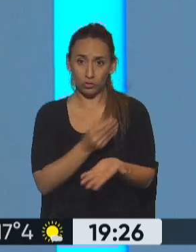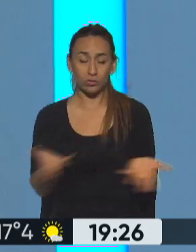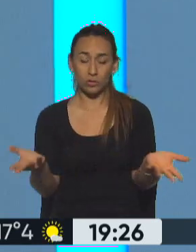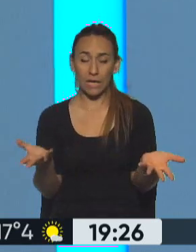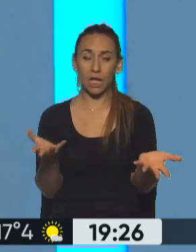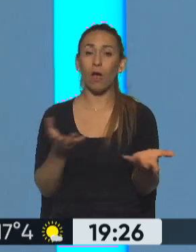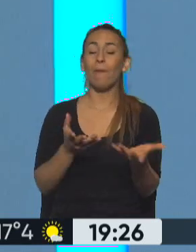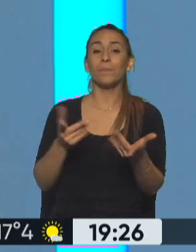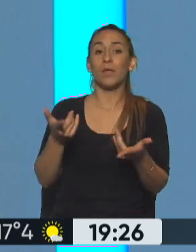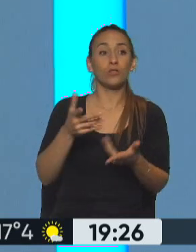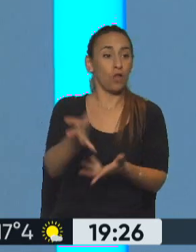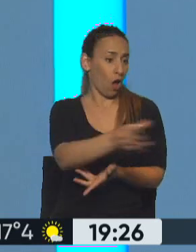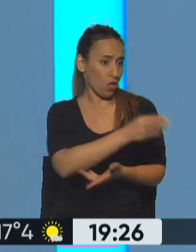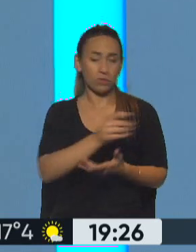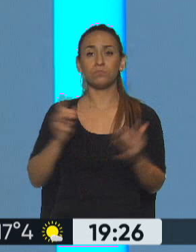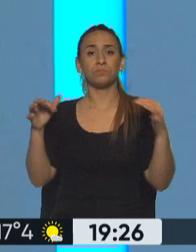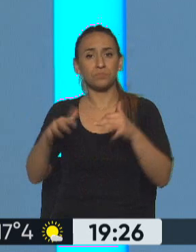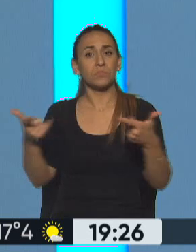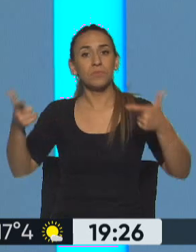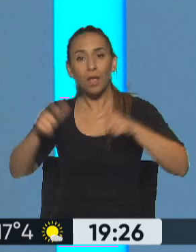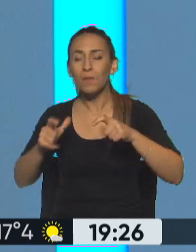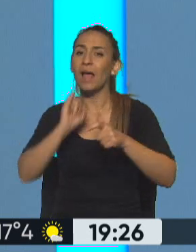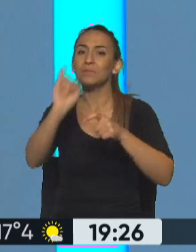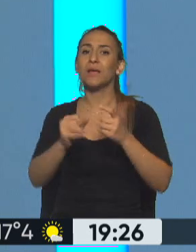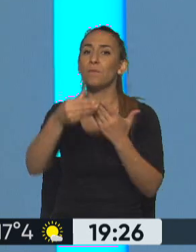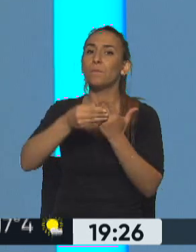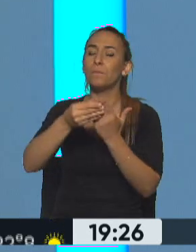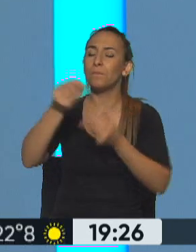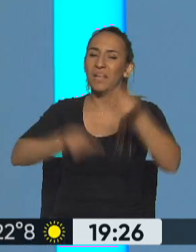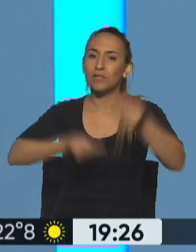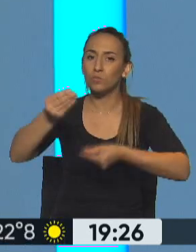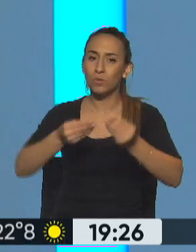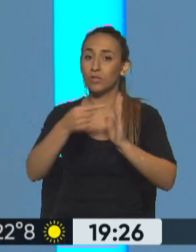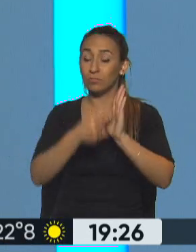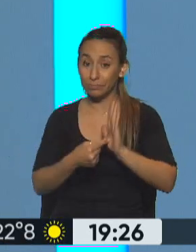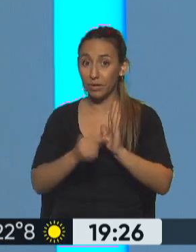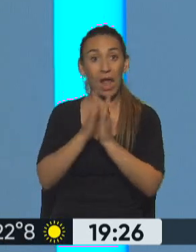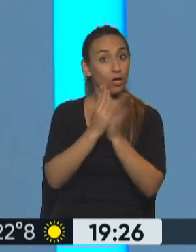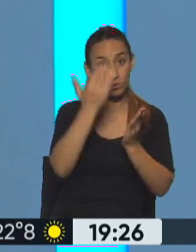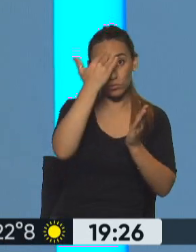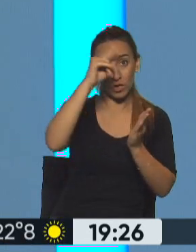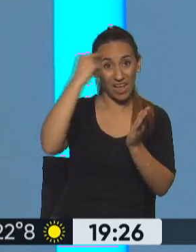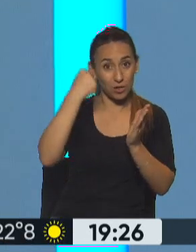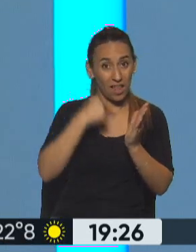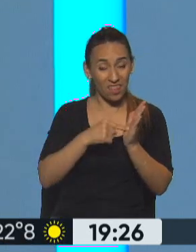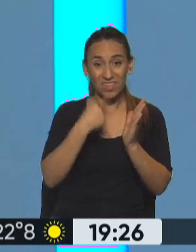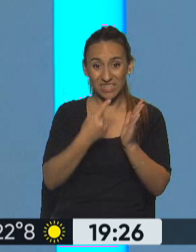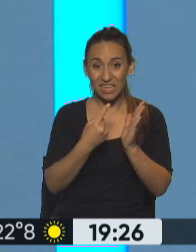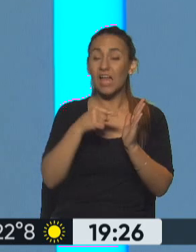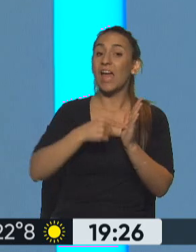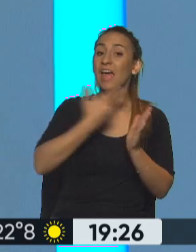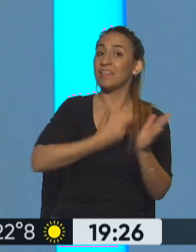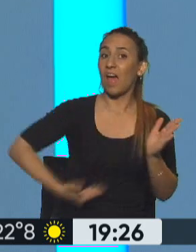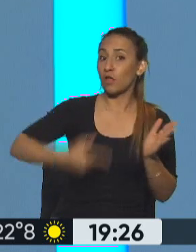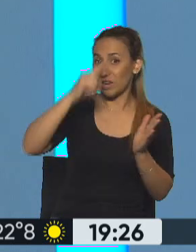presupuesto Pero lo importante es que la Constitución nacional en su Artículo dice muy claramente que el estado nacional se